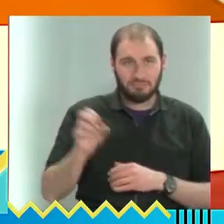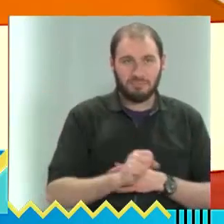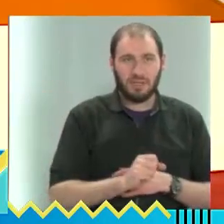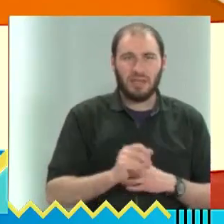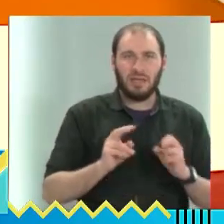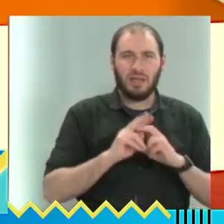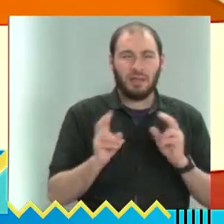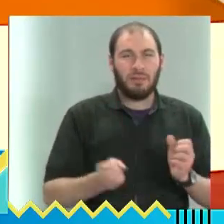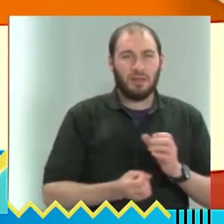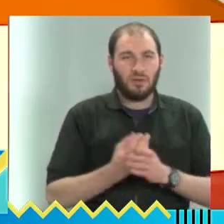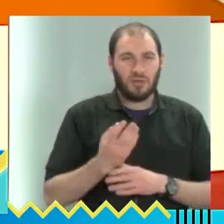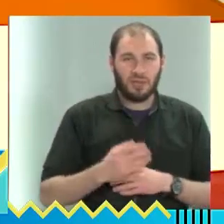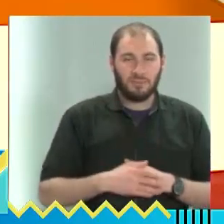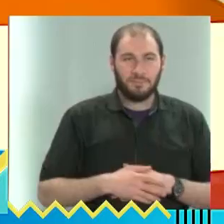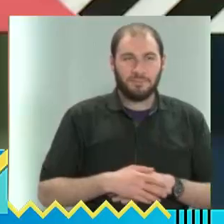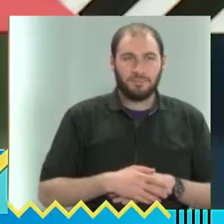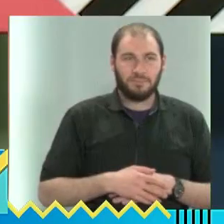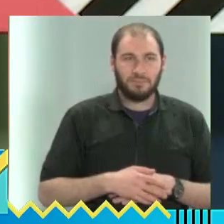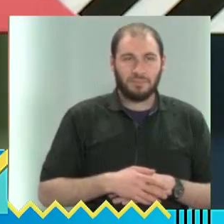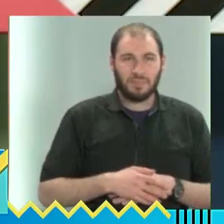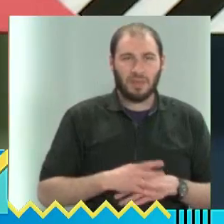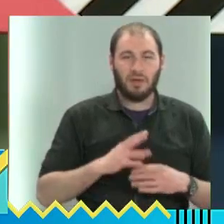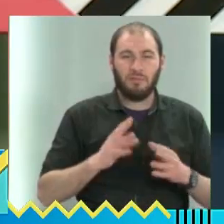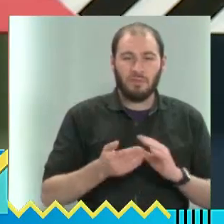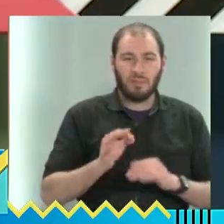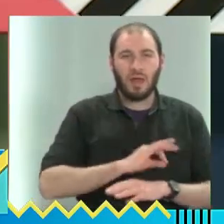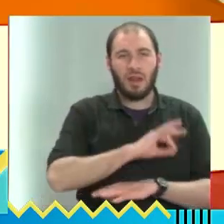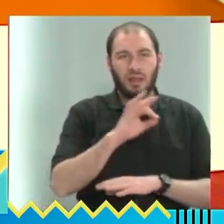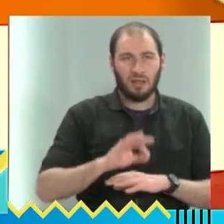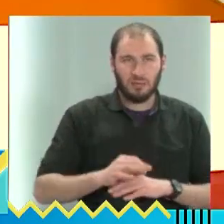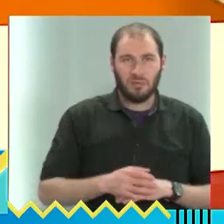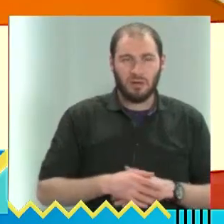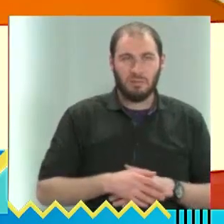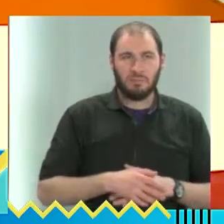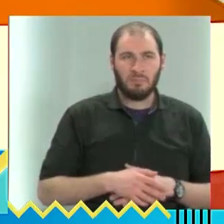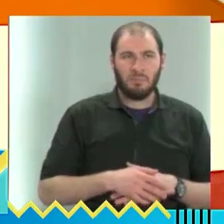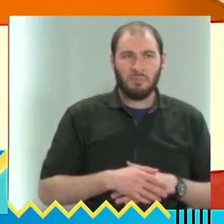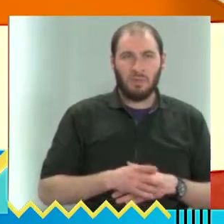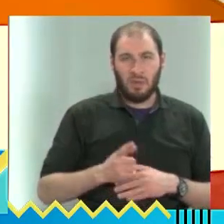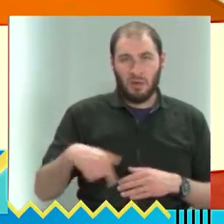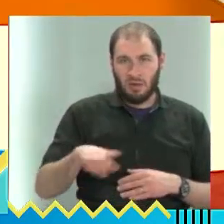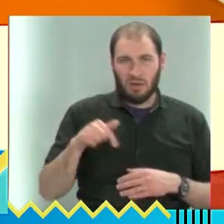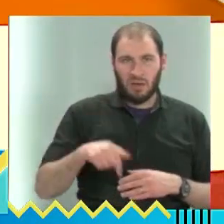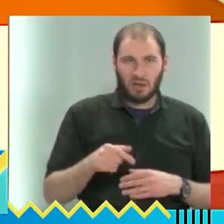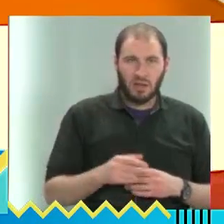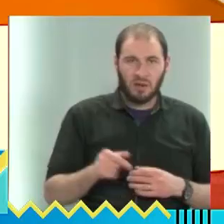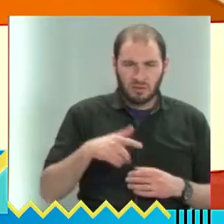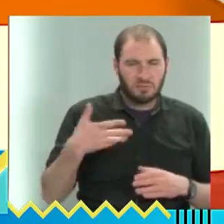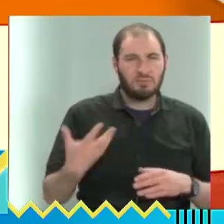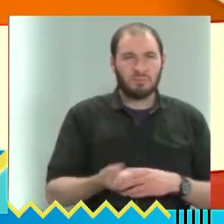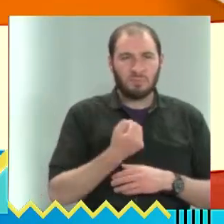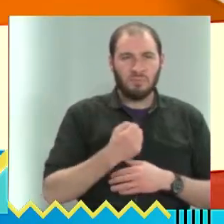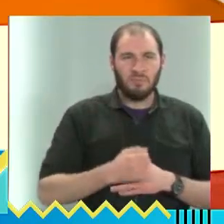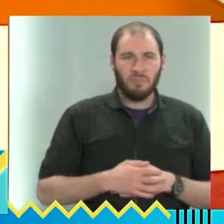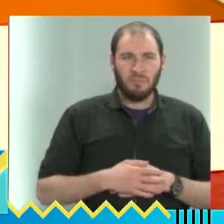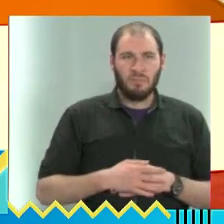tema de las tecnologías y el tipo de arquitectura que tenemos nosotros, al que podemos acceder